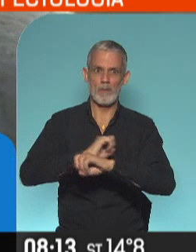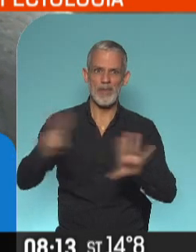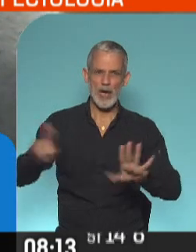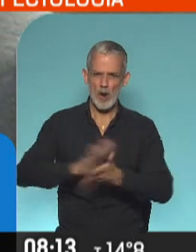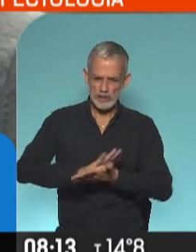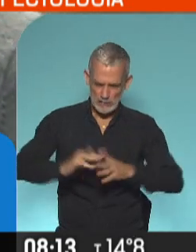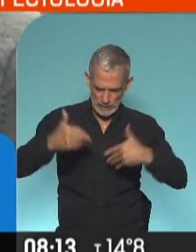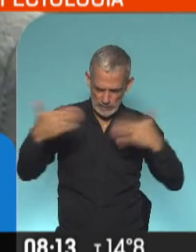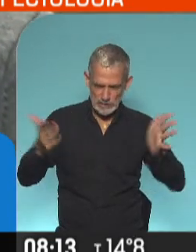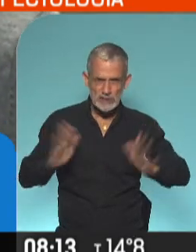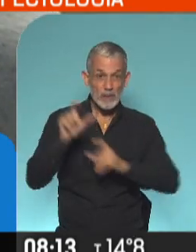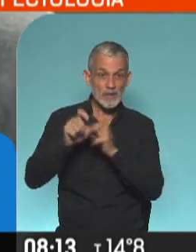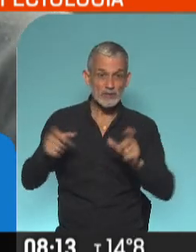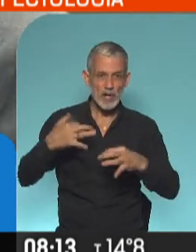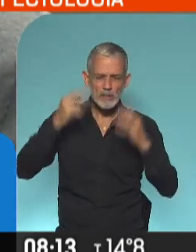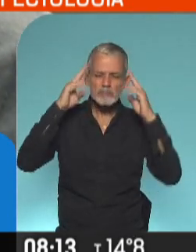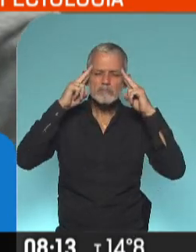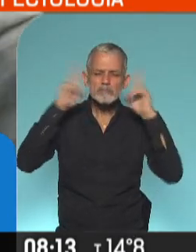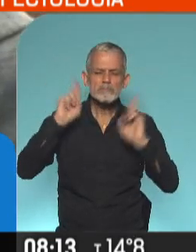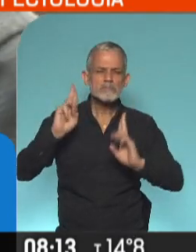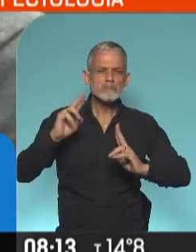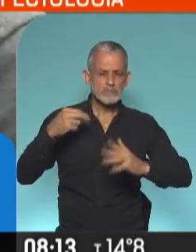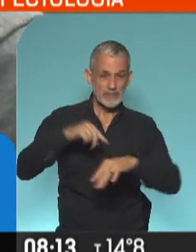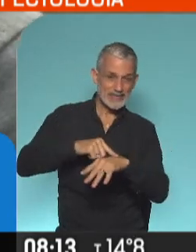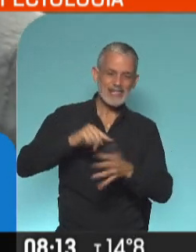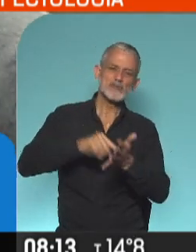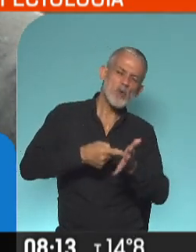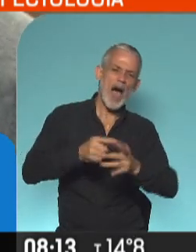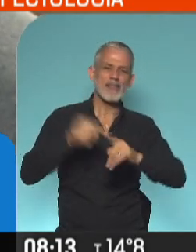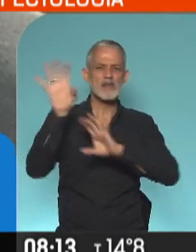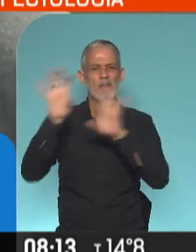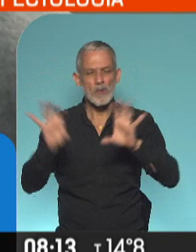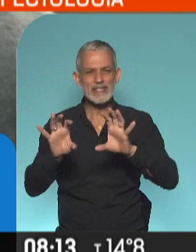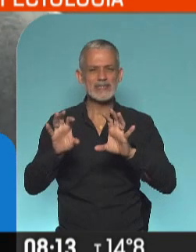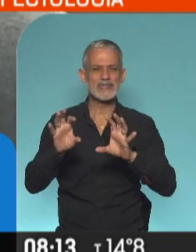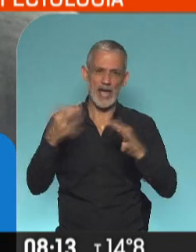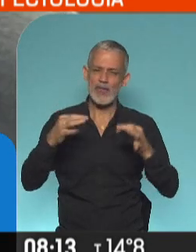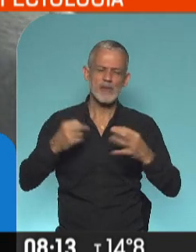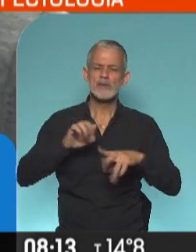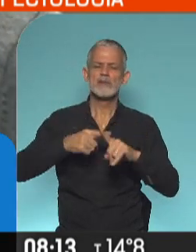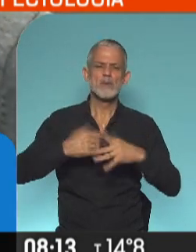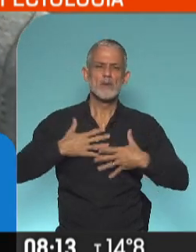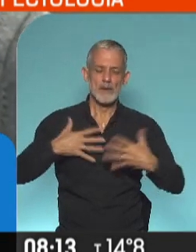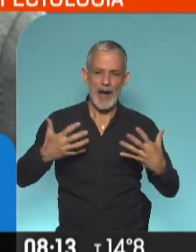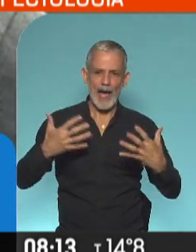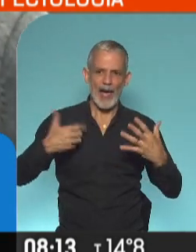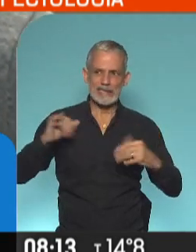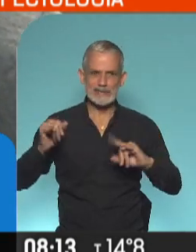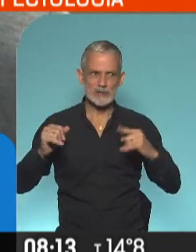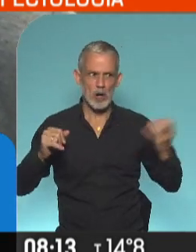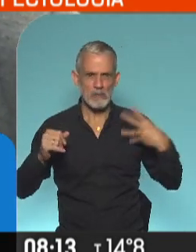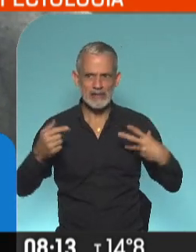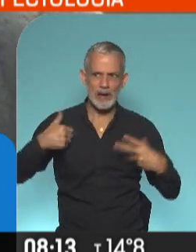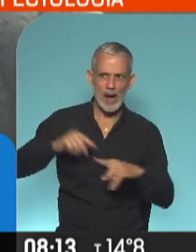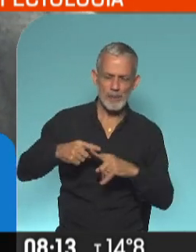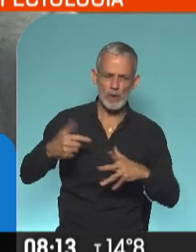hace que la gente que tiene que tomar las decisiones en las ciudades, en las provincias, en los distritos, no se anime a tomarlas bien. Entonces es